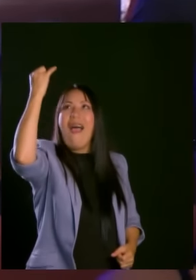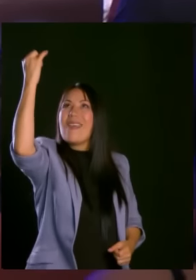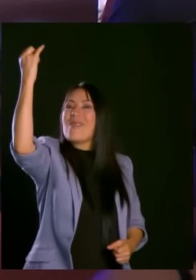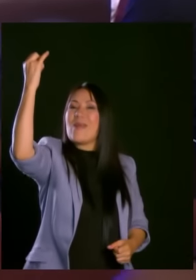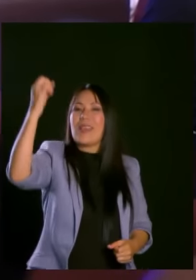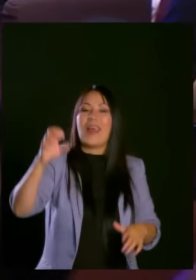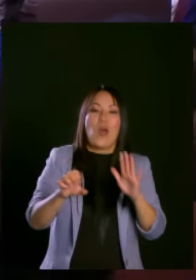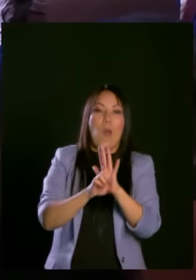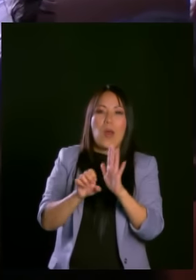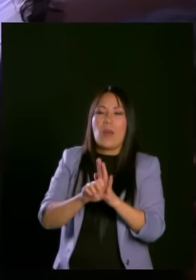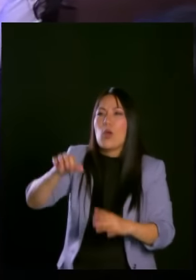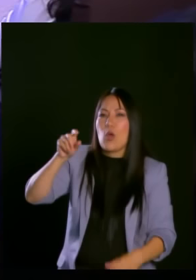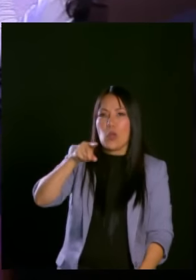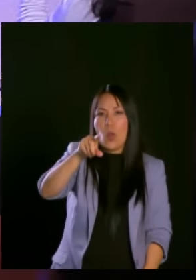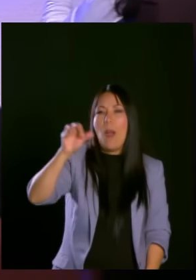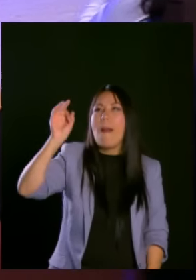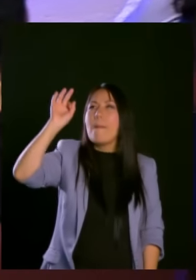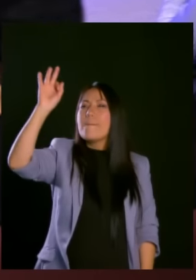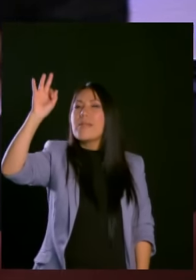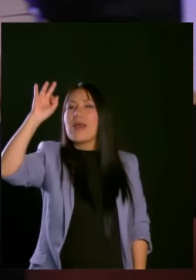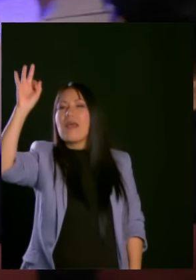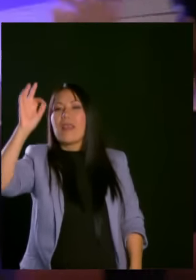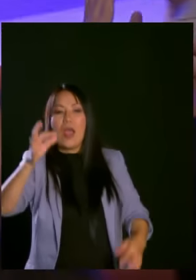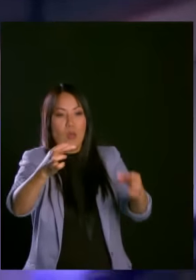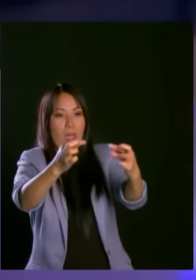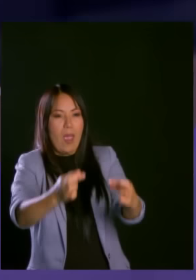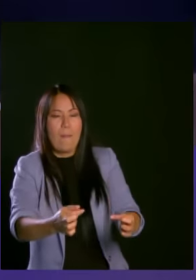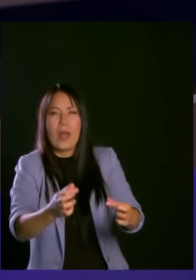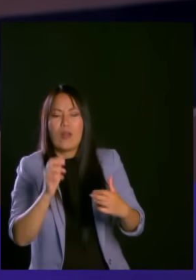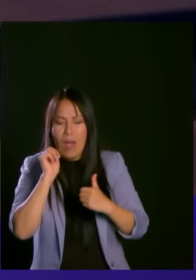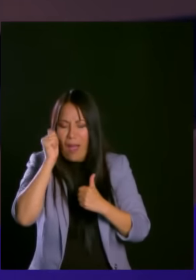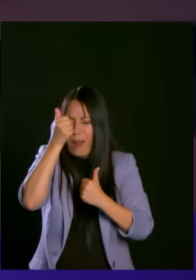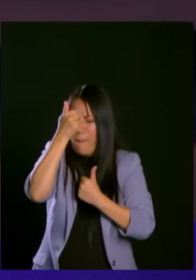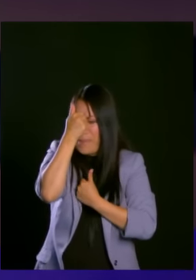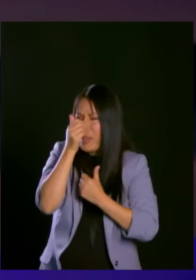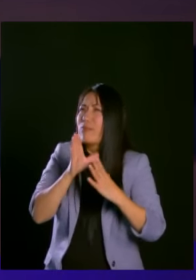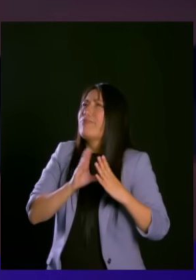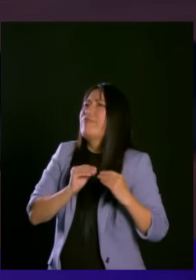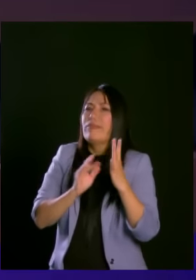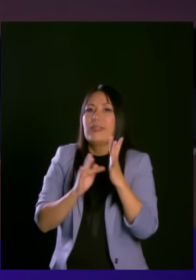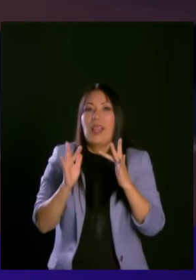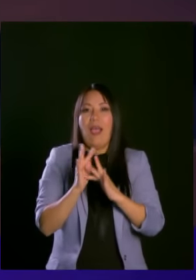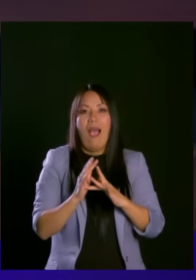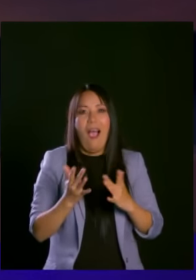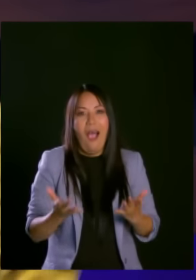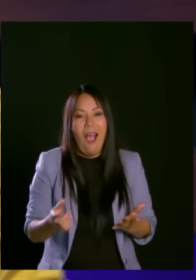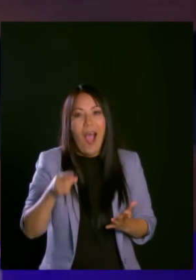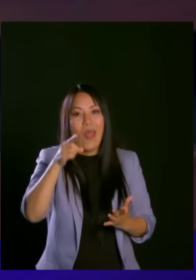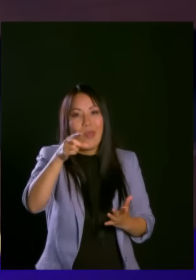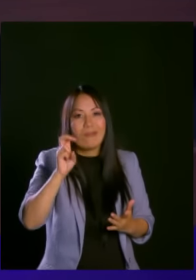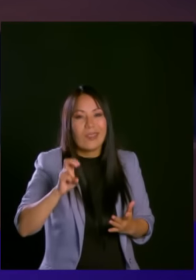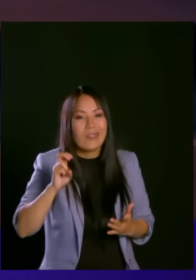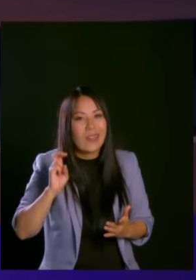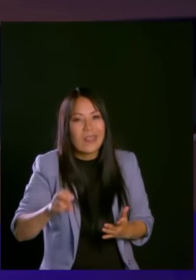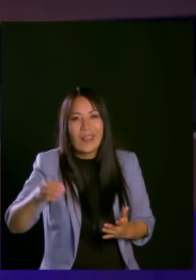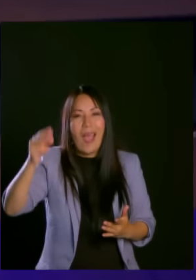Eso es meditar. El que medita, a ese le va a ir bien y su camino será prosperado.